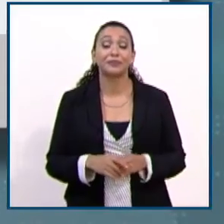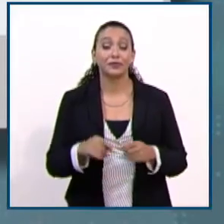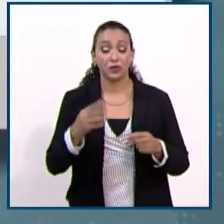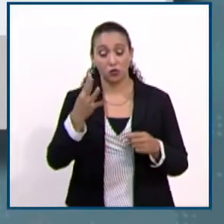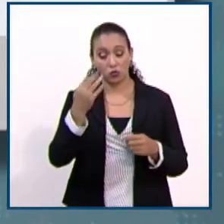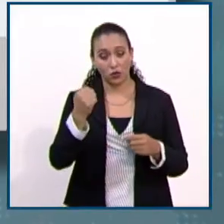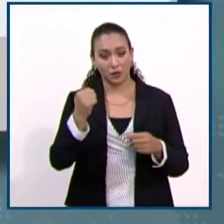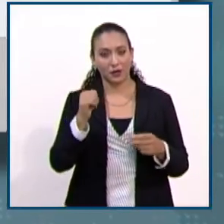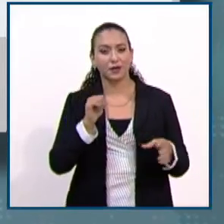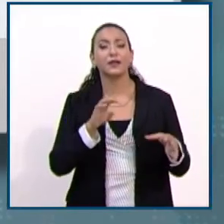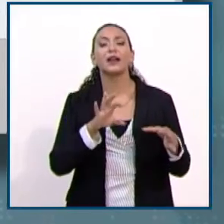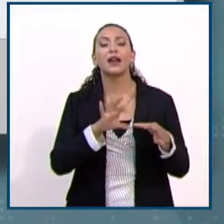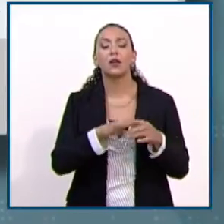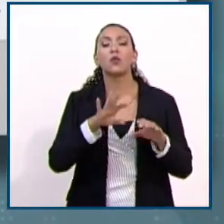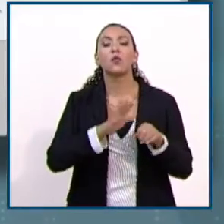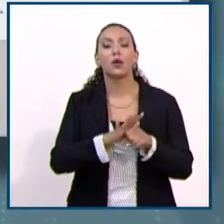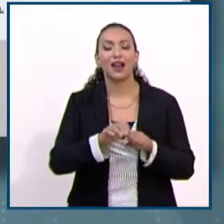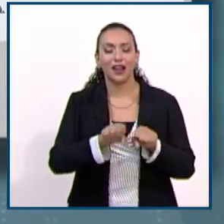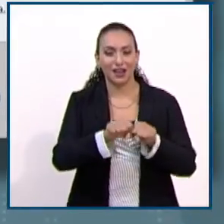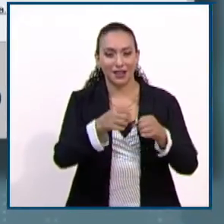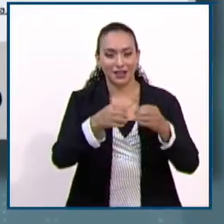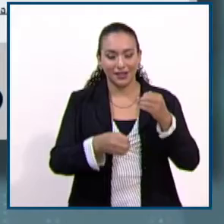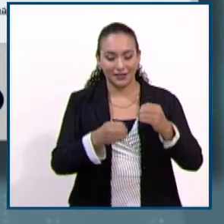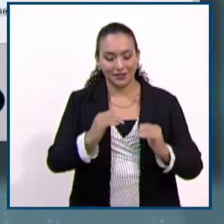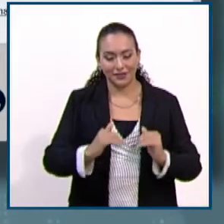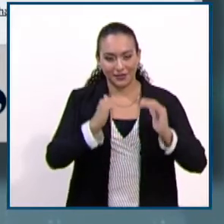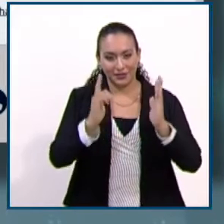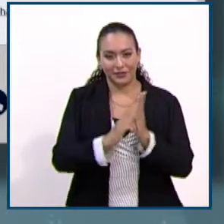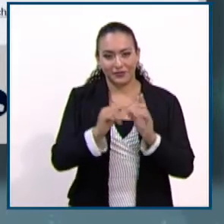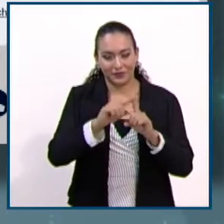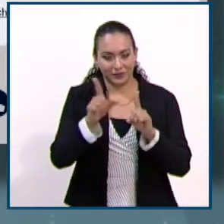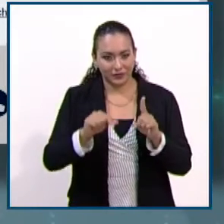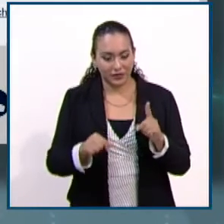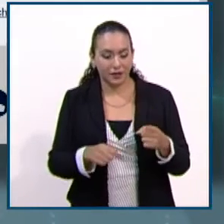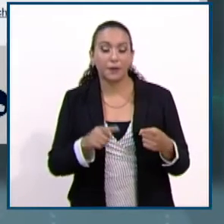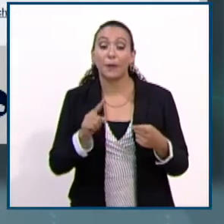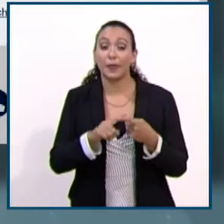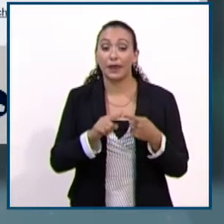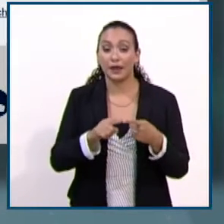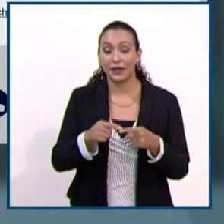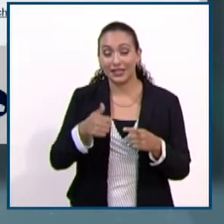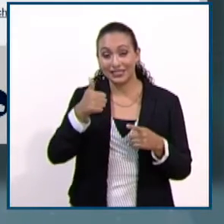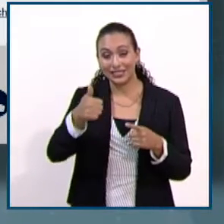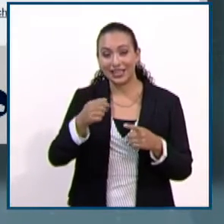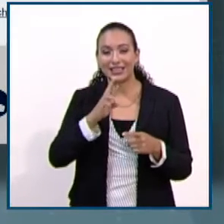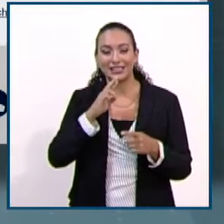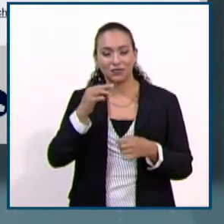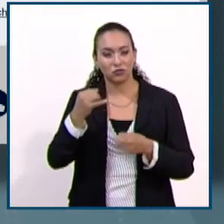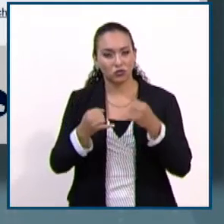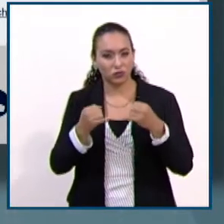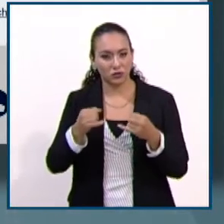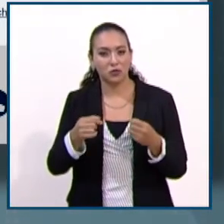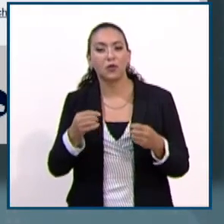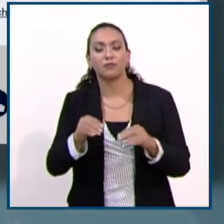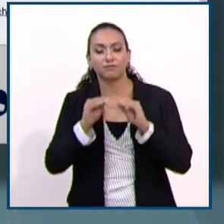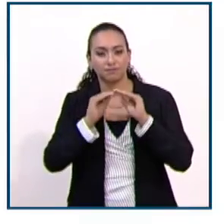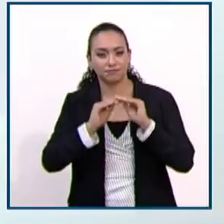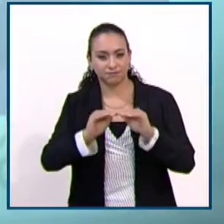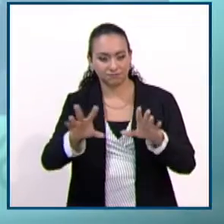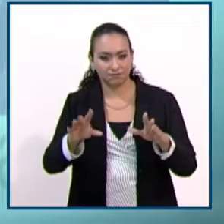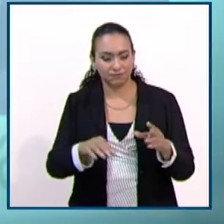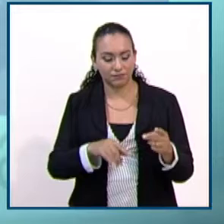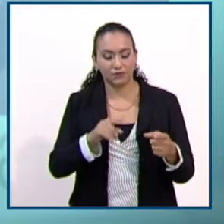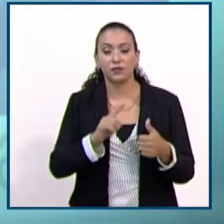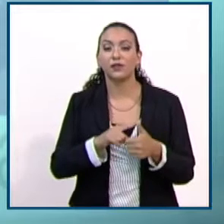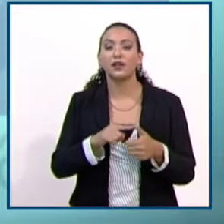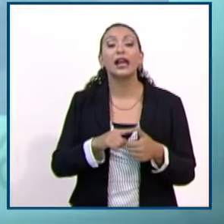9 corresponden a las salas de la Suprema Corte. La primera sala publicó 6 jurisprudencias con los siguientes rubros: